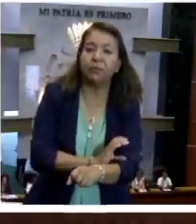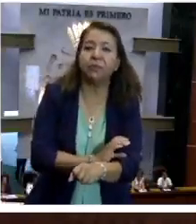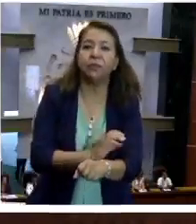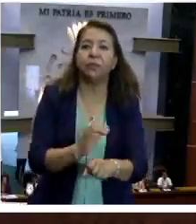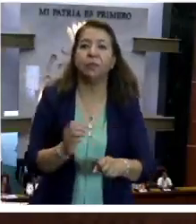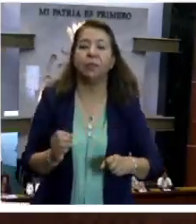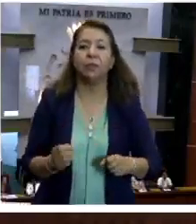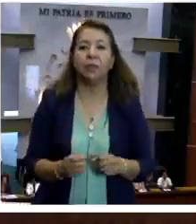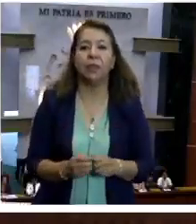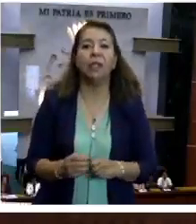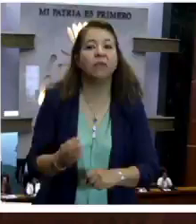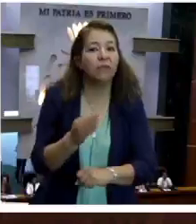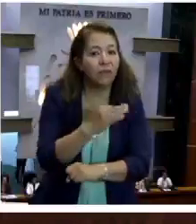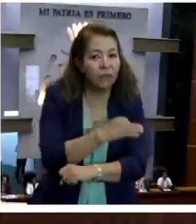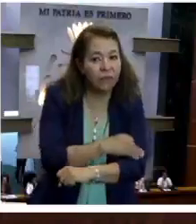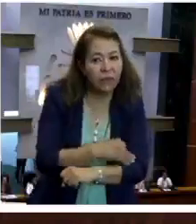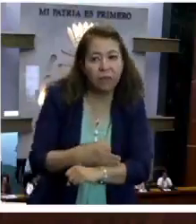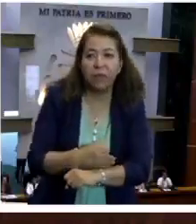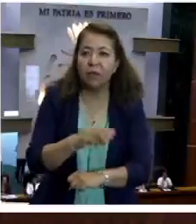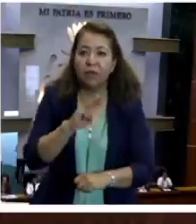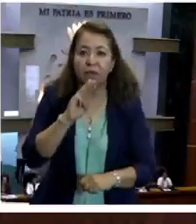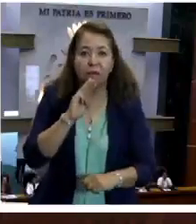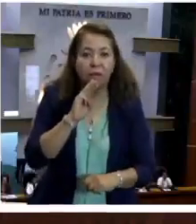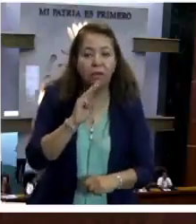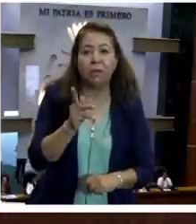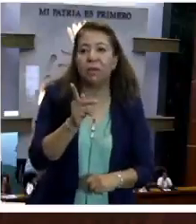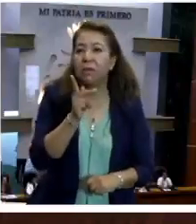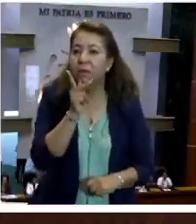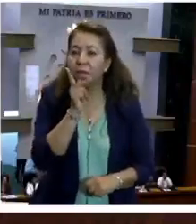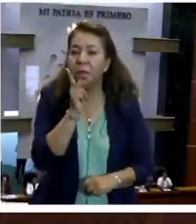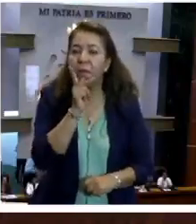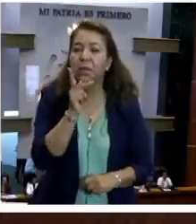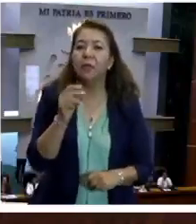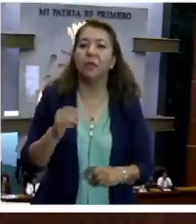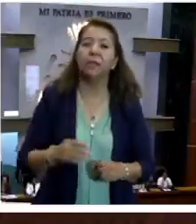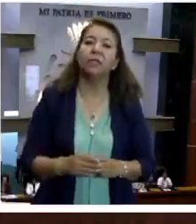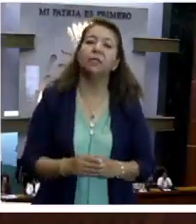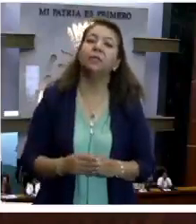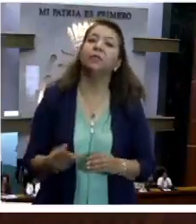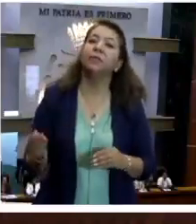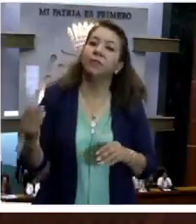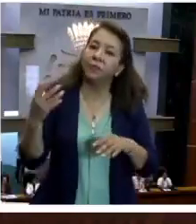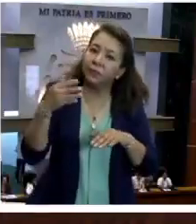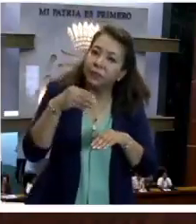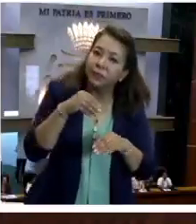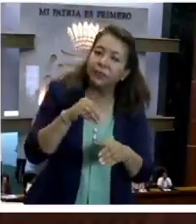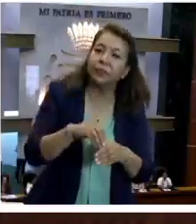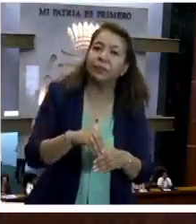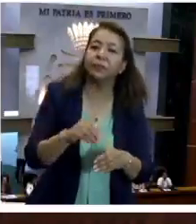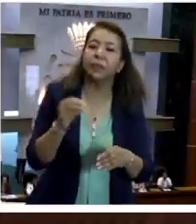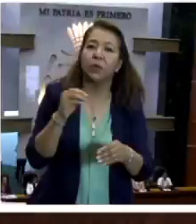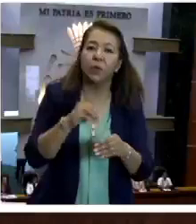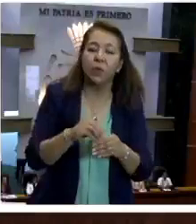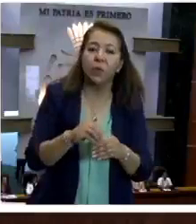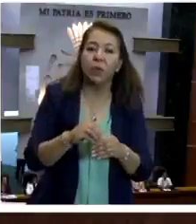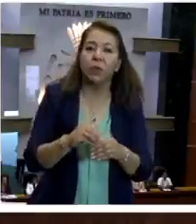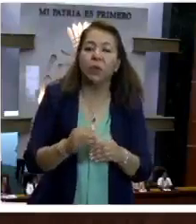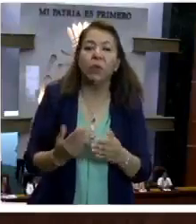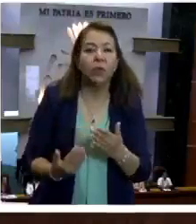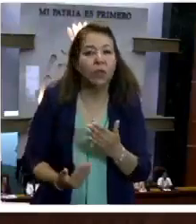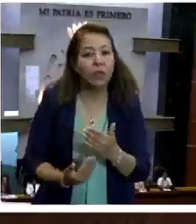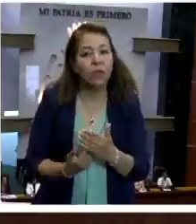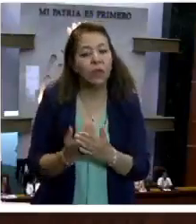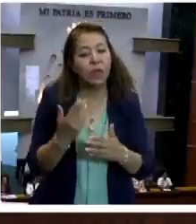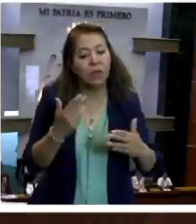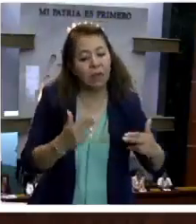sus familiares, de sus mamás, de sus papás, tenemos que contribuir a formar una generación de niñas